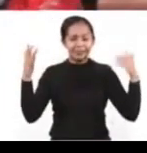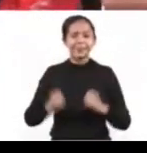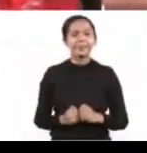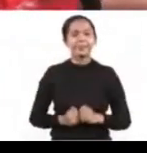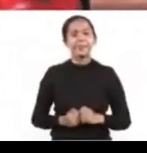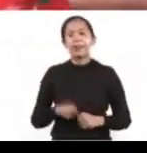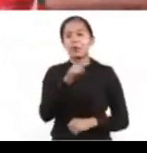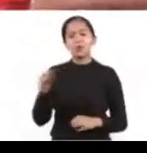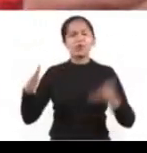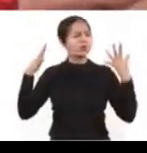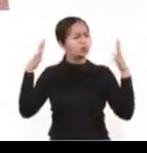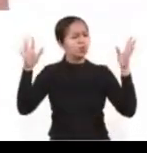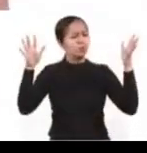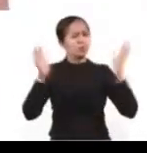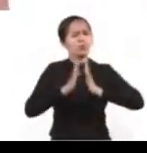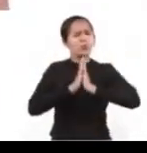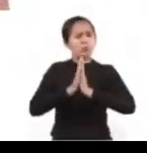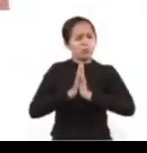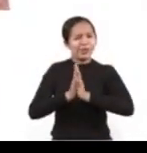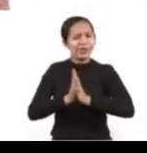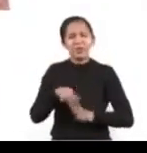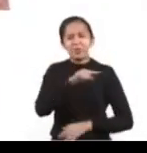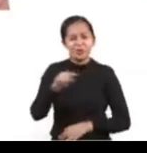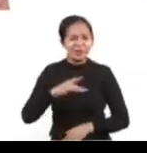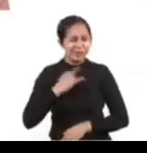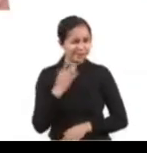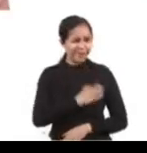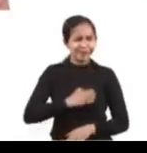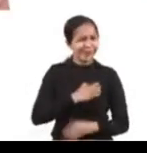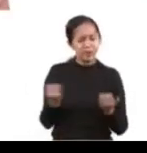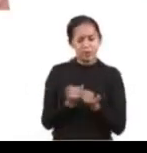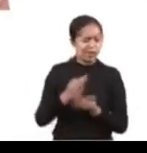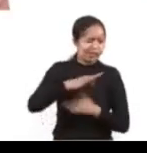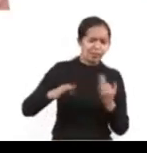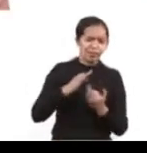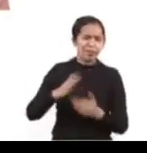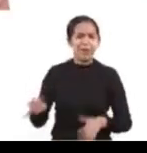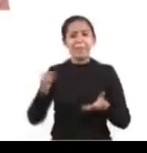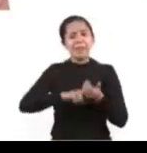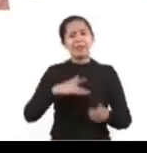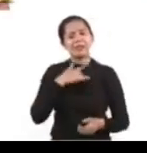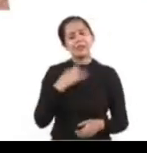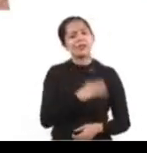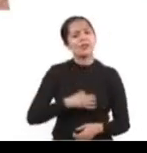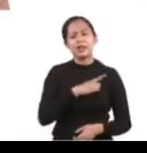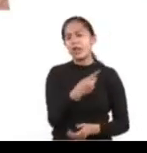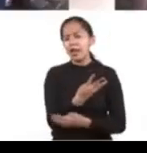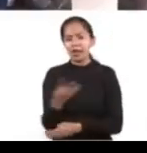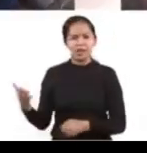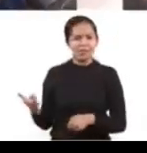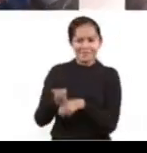Ruiz. Ese aplauso enorme, señoras y señores. Muy contentos estamos todos nosotros de tener a tan grandes